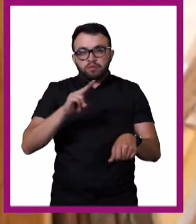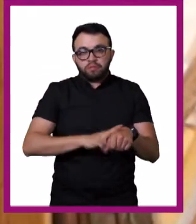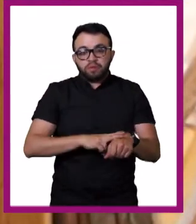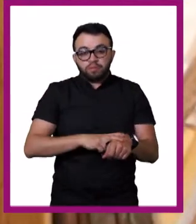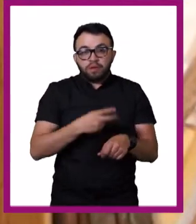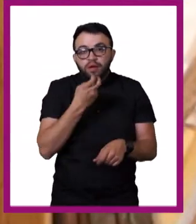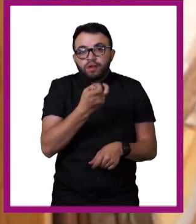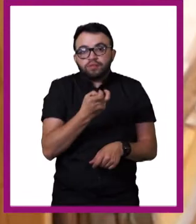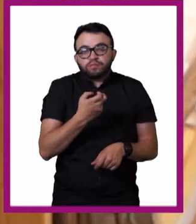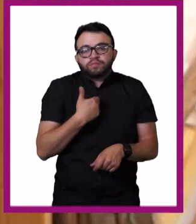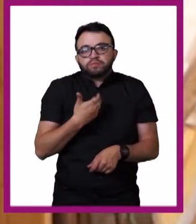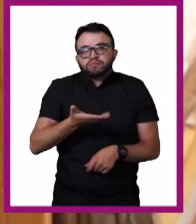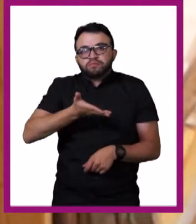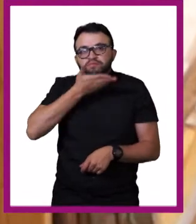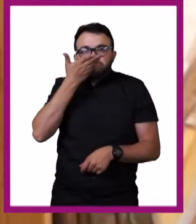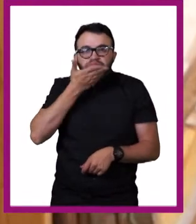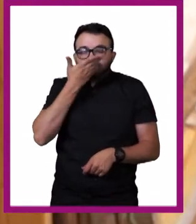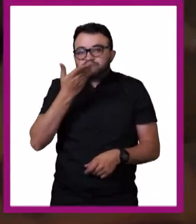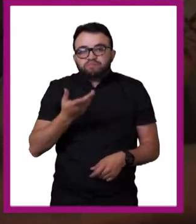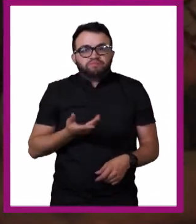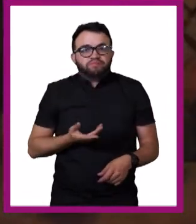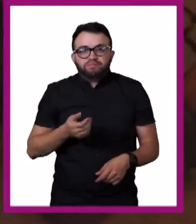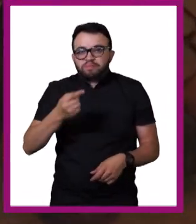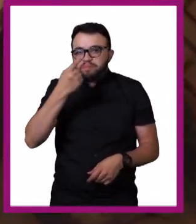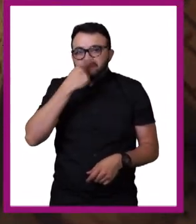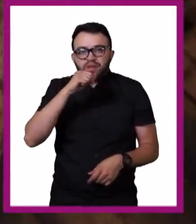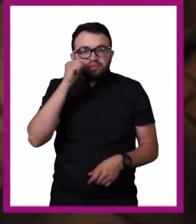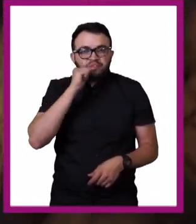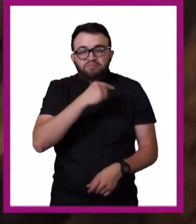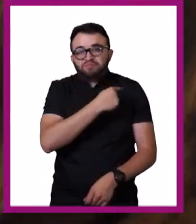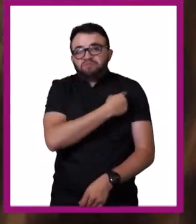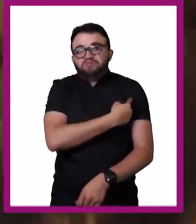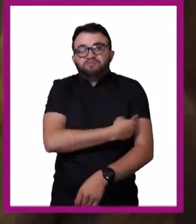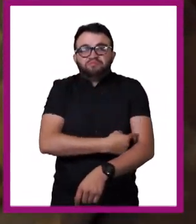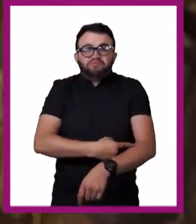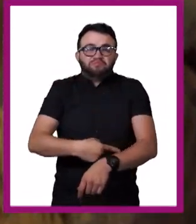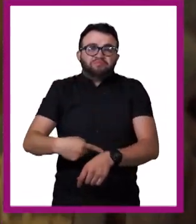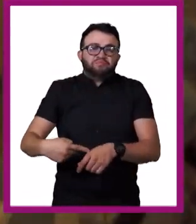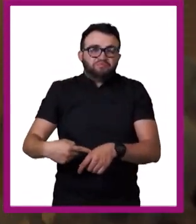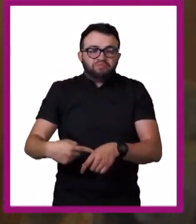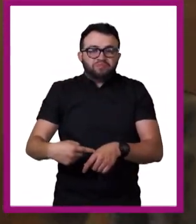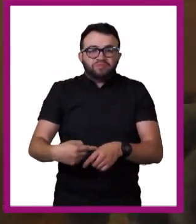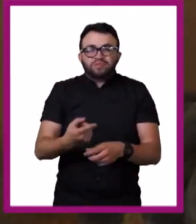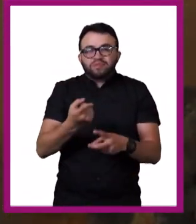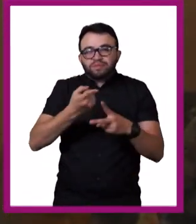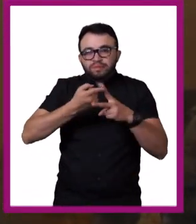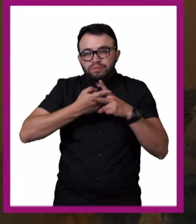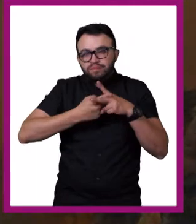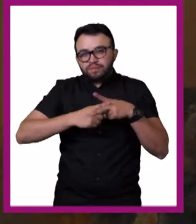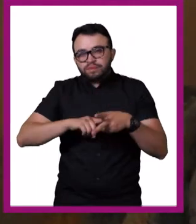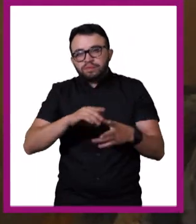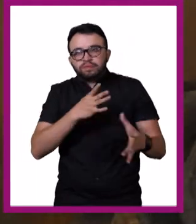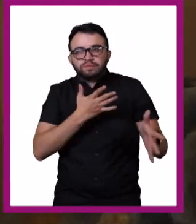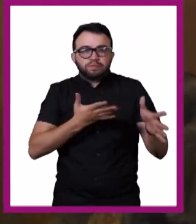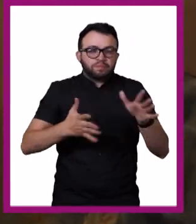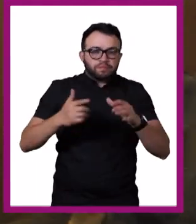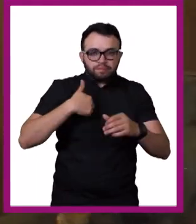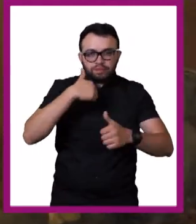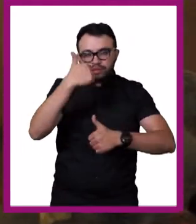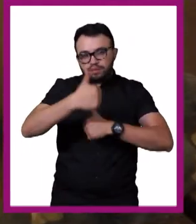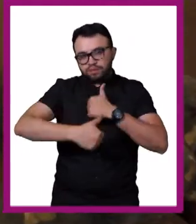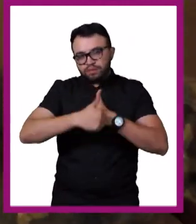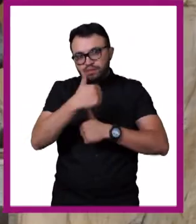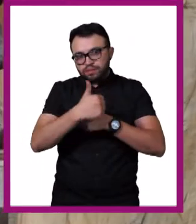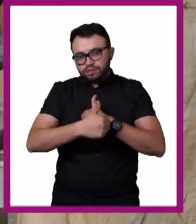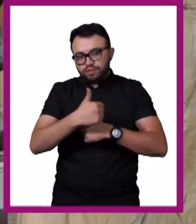me marcó de por vida, de tal manera que desde los principios de mi